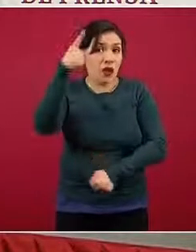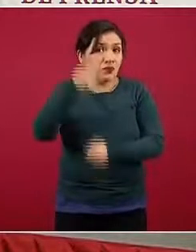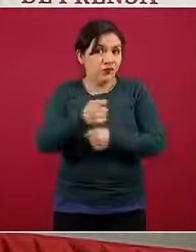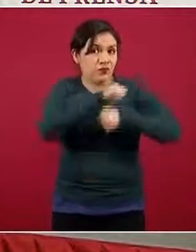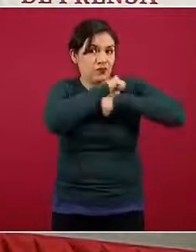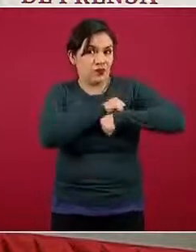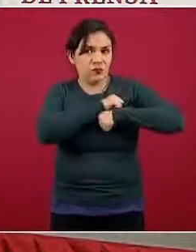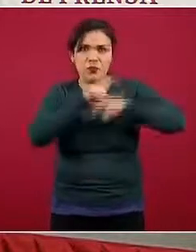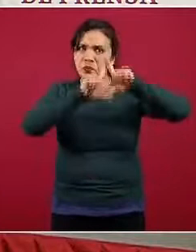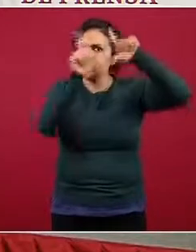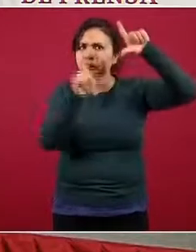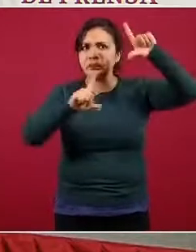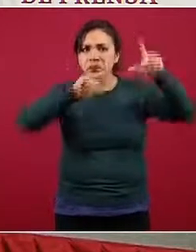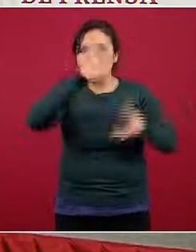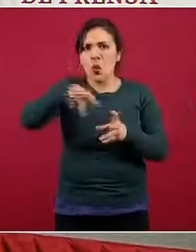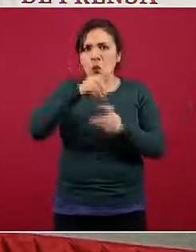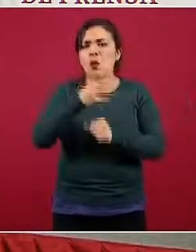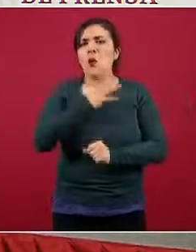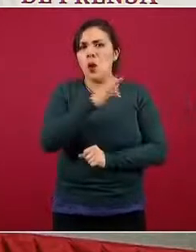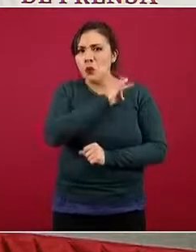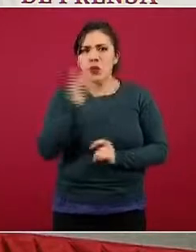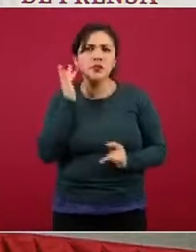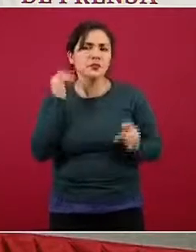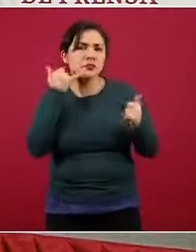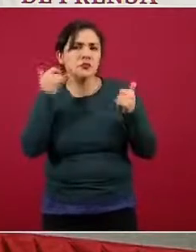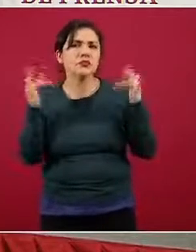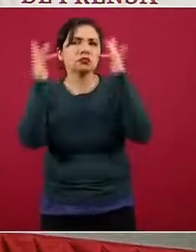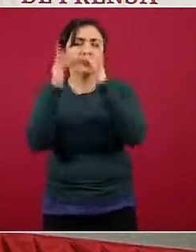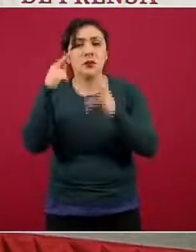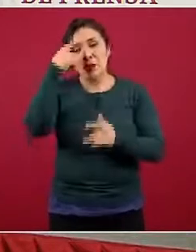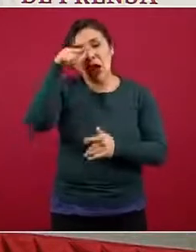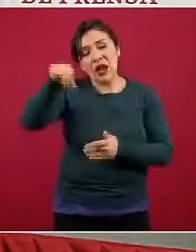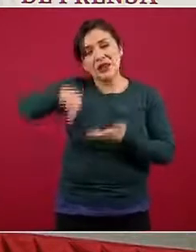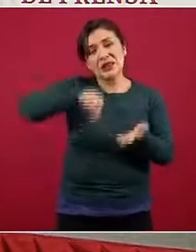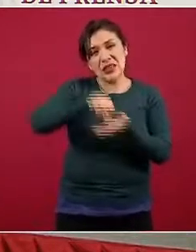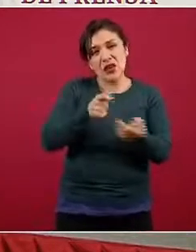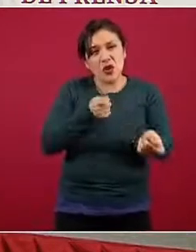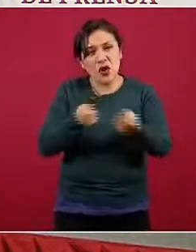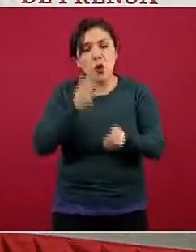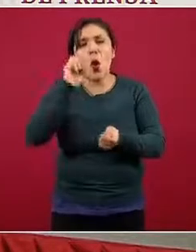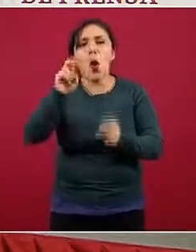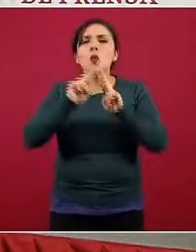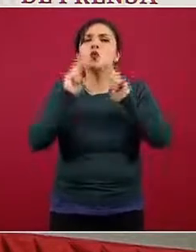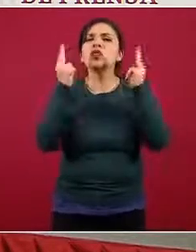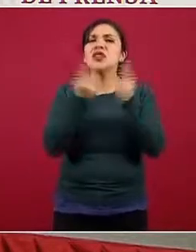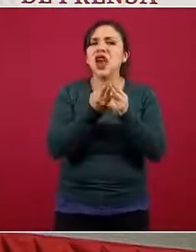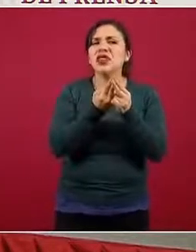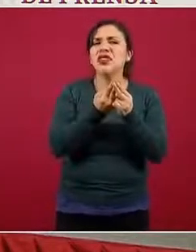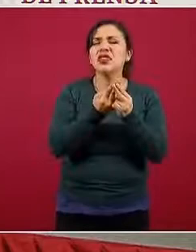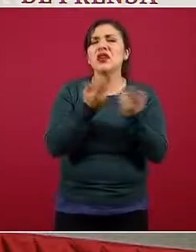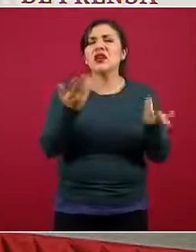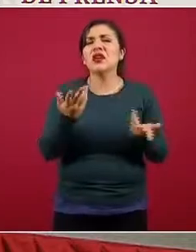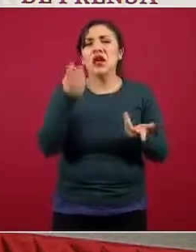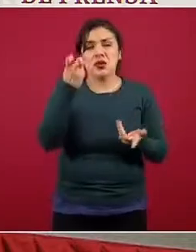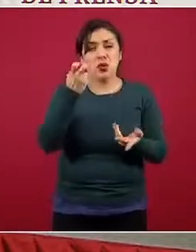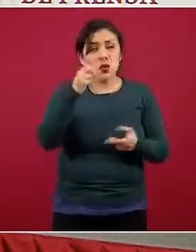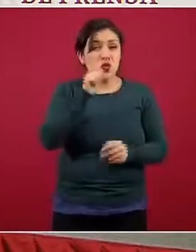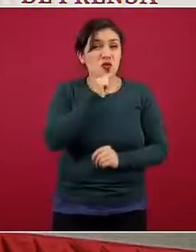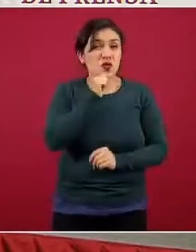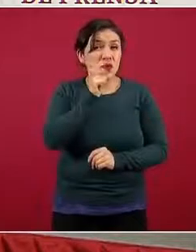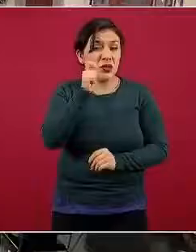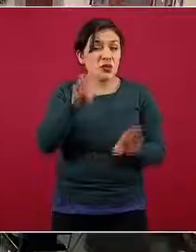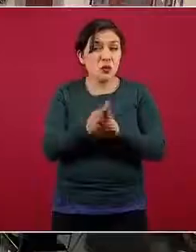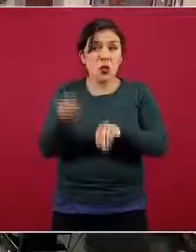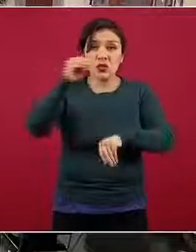toda la República tiene esta conexión con estos centros reguladores o unidades que tal vez no son todavía un